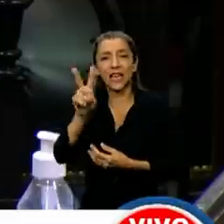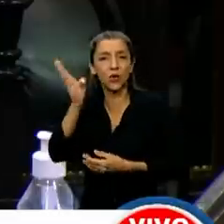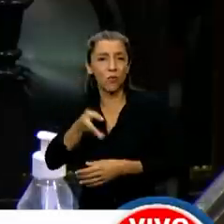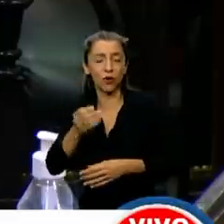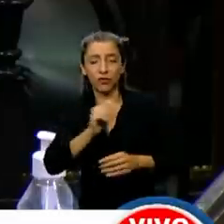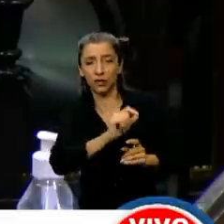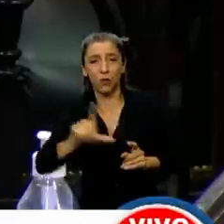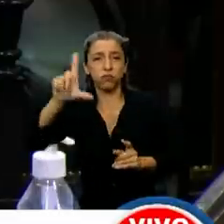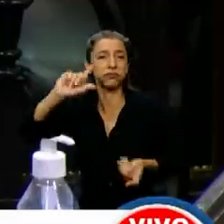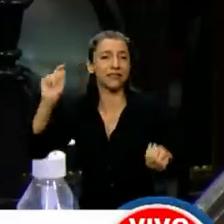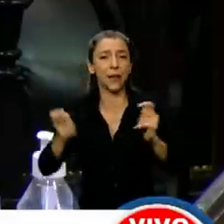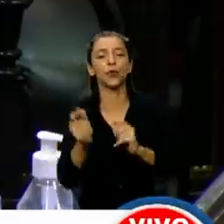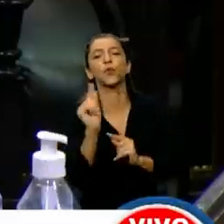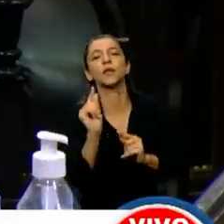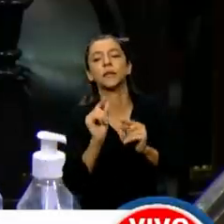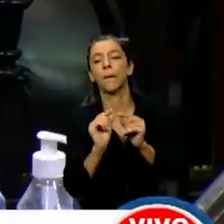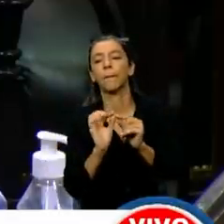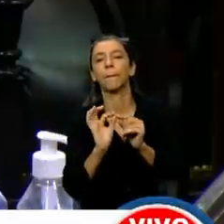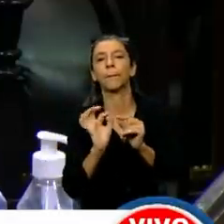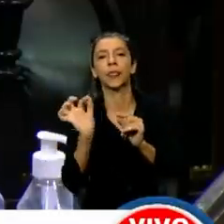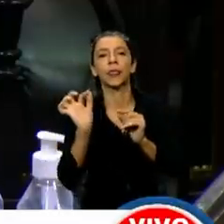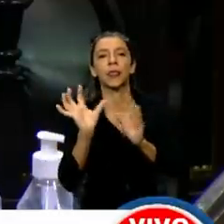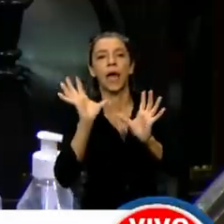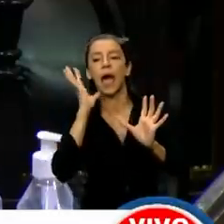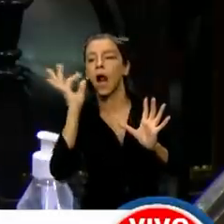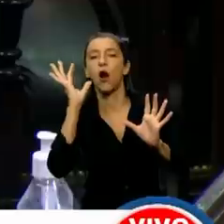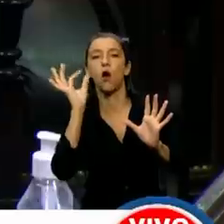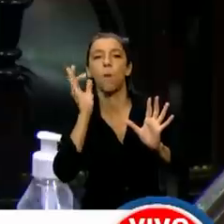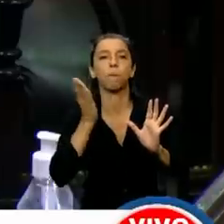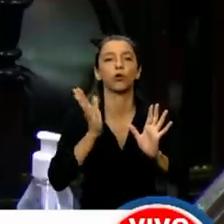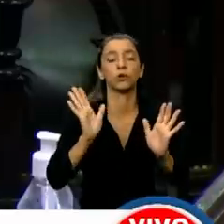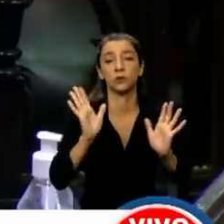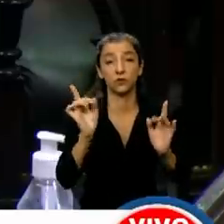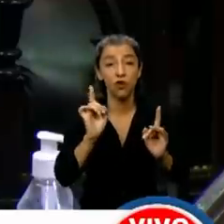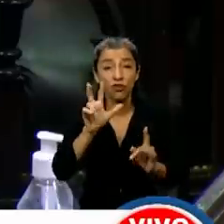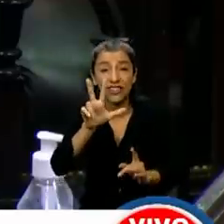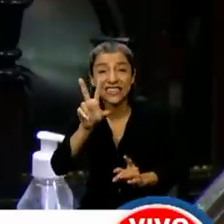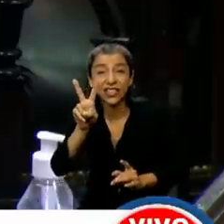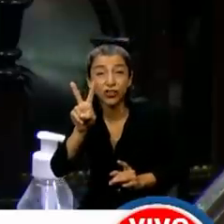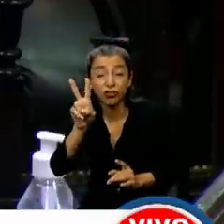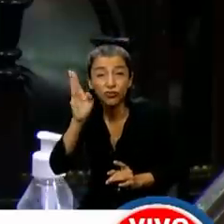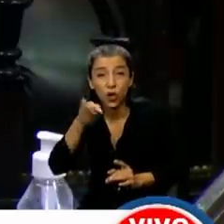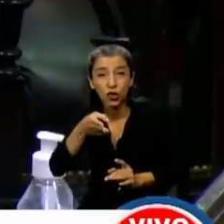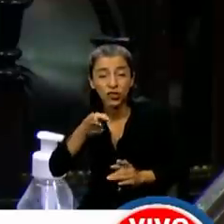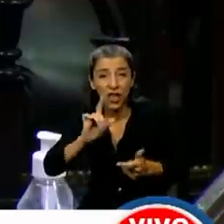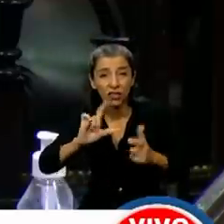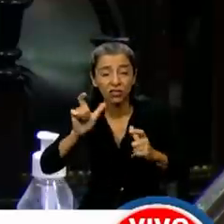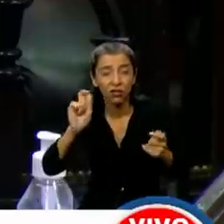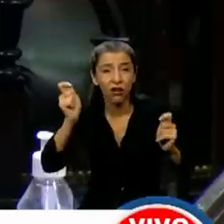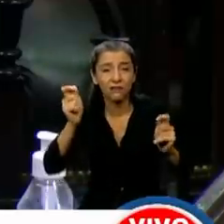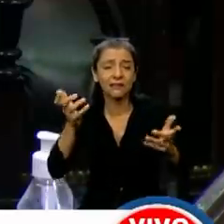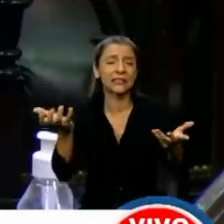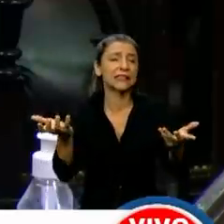no es que es por un poquito no es un problema en el margen 32 por ciento y ha sido una política